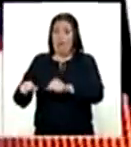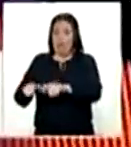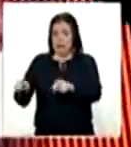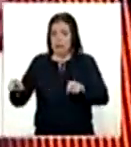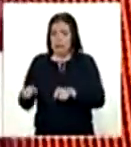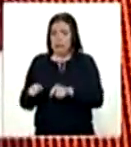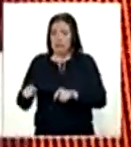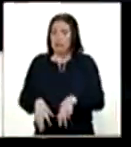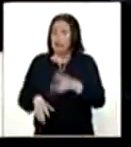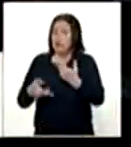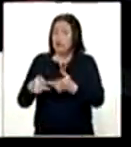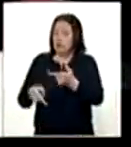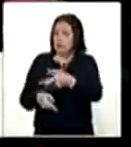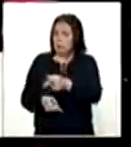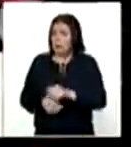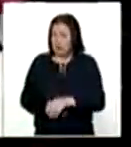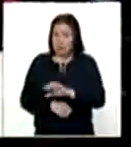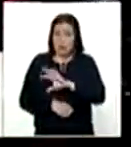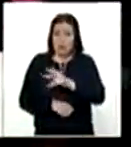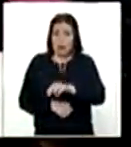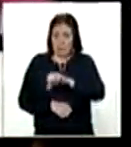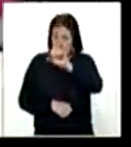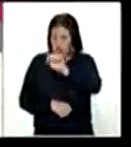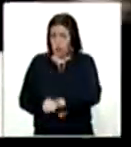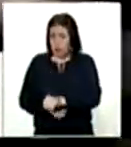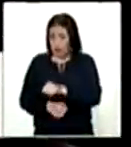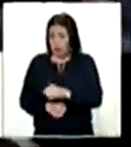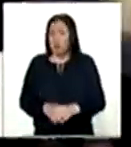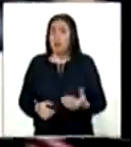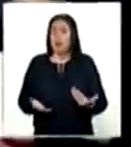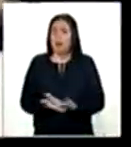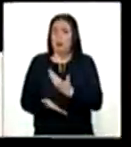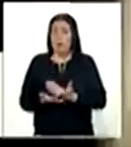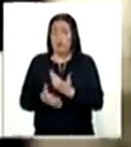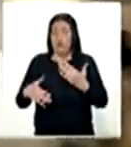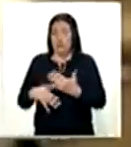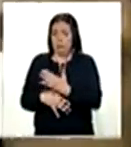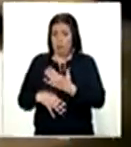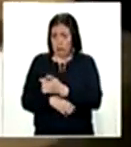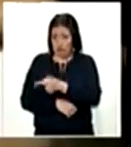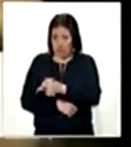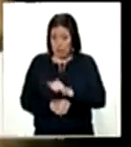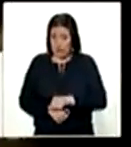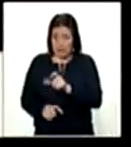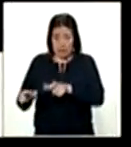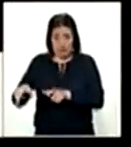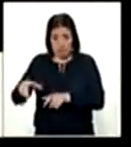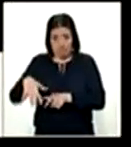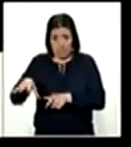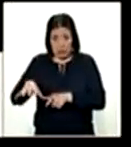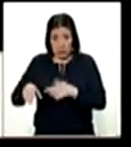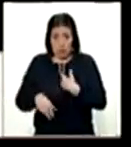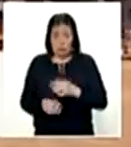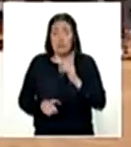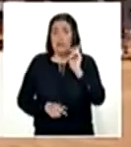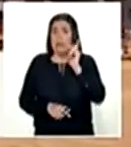proyecto Chinecas, ubicado al sur del distrito de Nuevo Chimbote, en Ancash. Los Chacales del Desierto eran liderados por Daniel